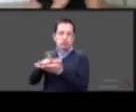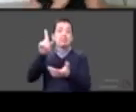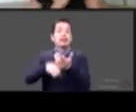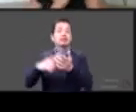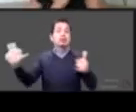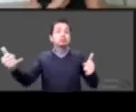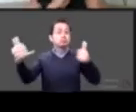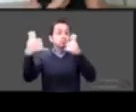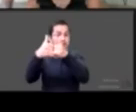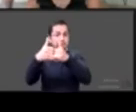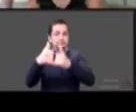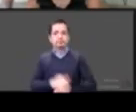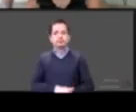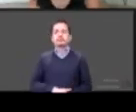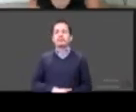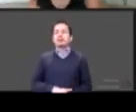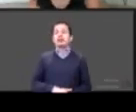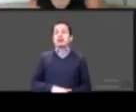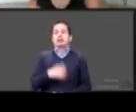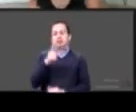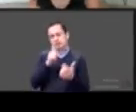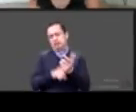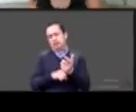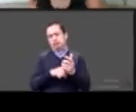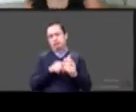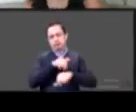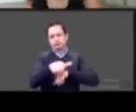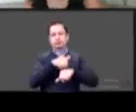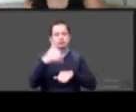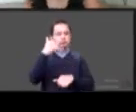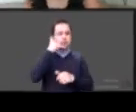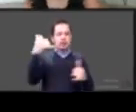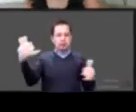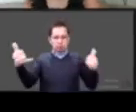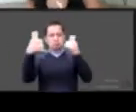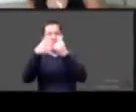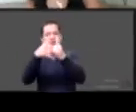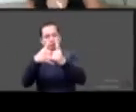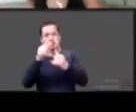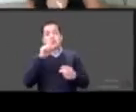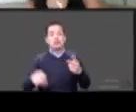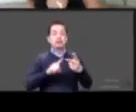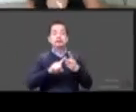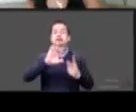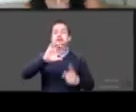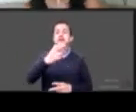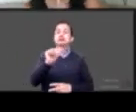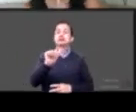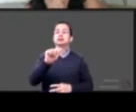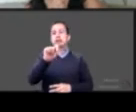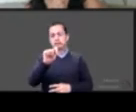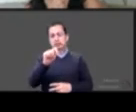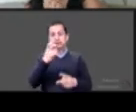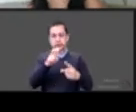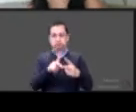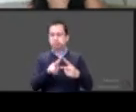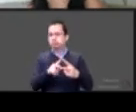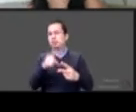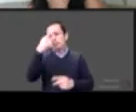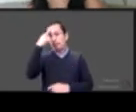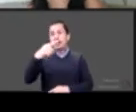línea de atención como en el chat, que ahorita voy a hablar de él también, atendemos tanto a adultos como a niños, niñas y